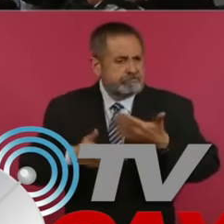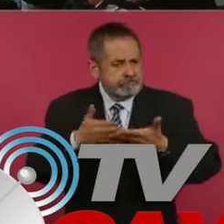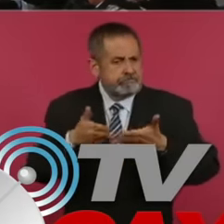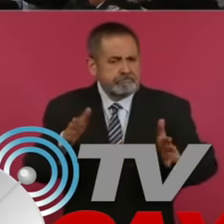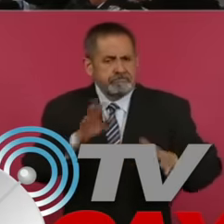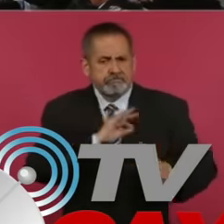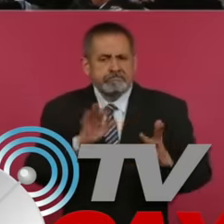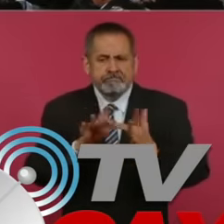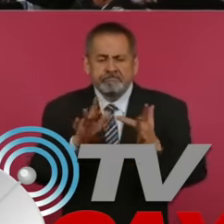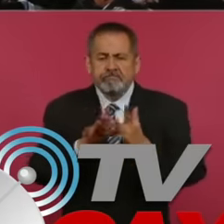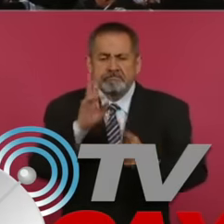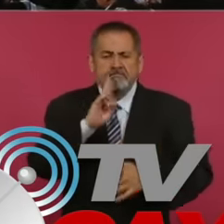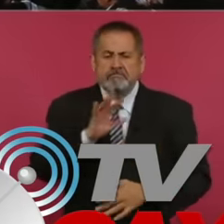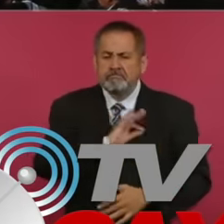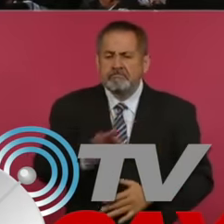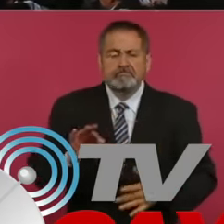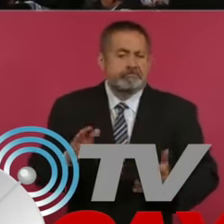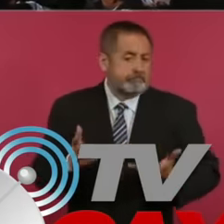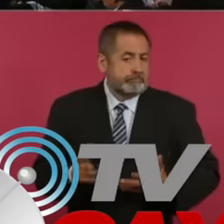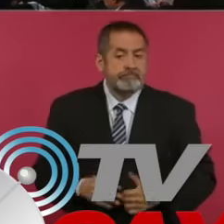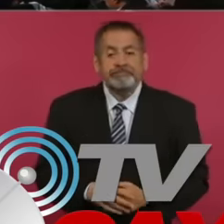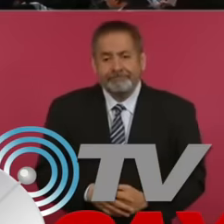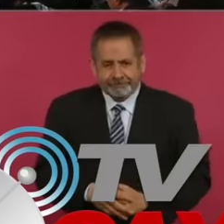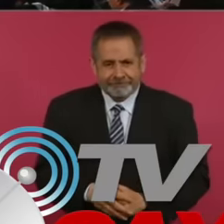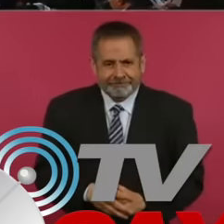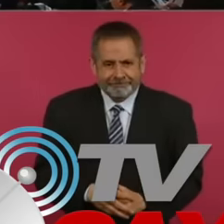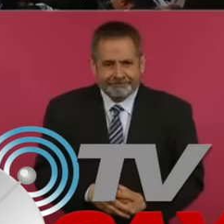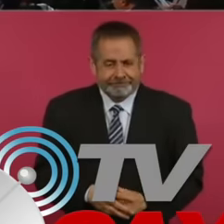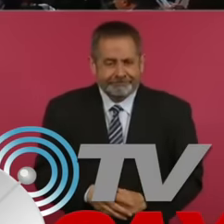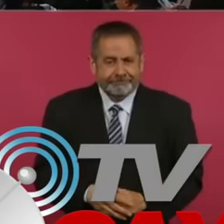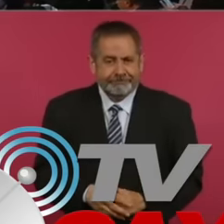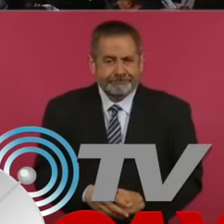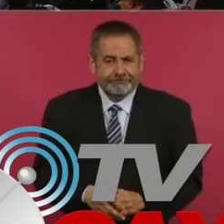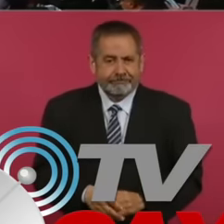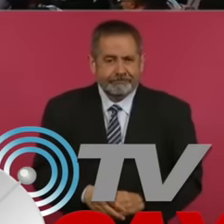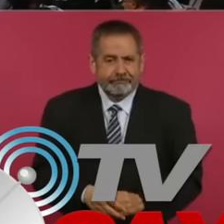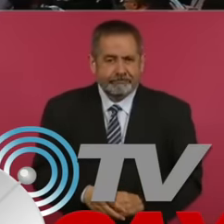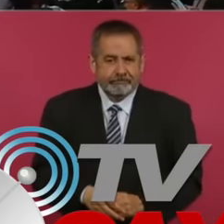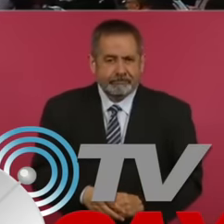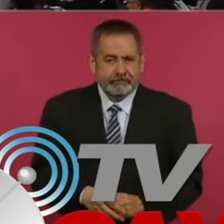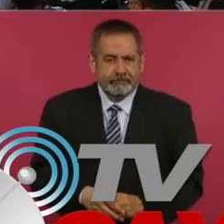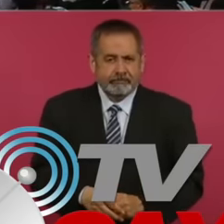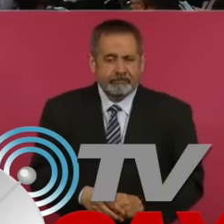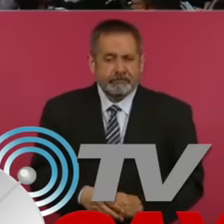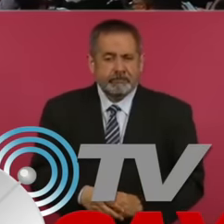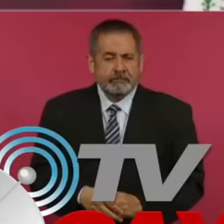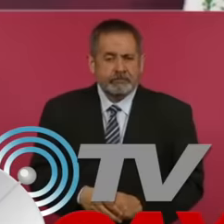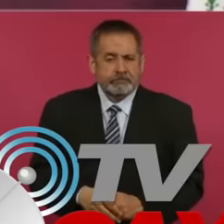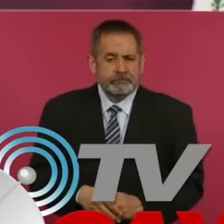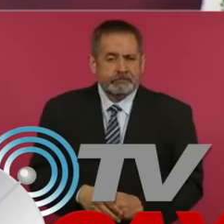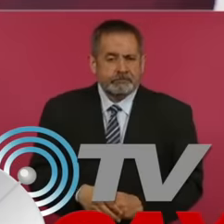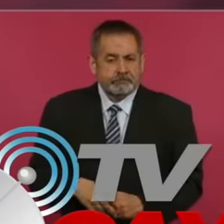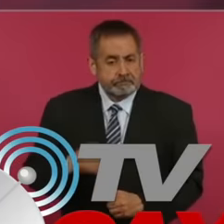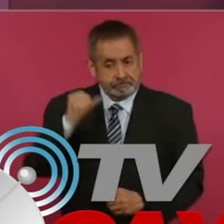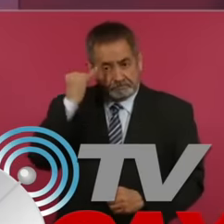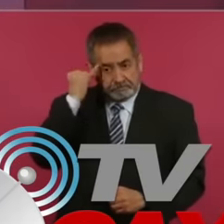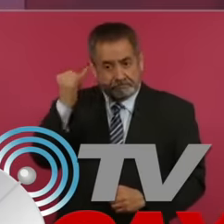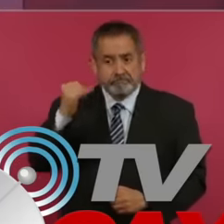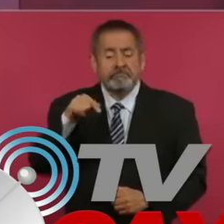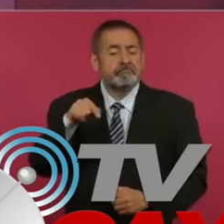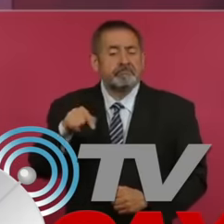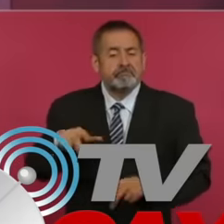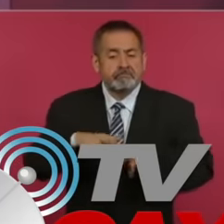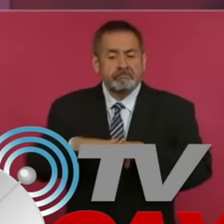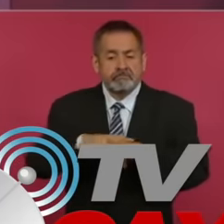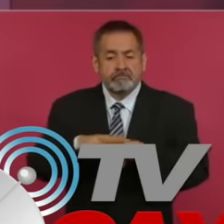abierto ese camino. Imagínense lo que es que no solo se pueda tomar el